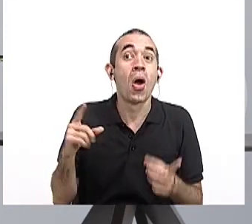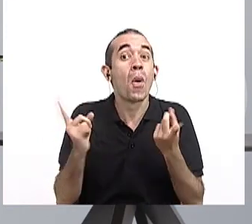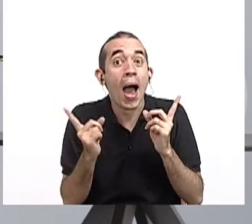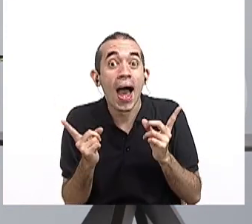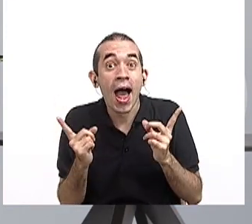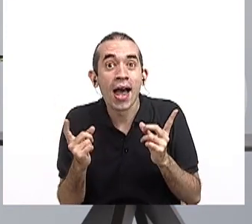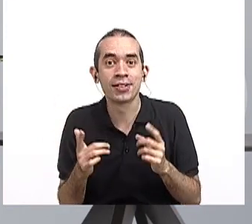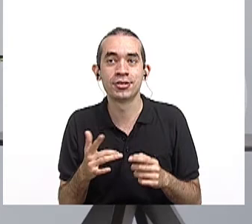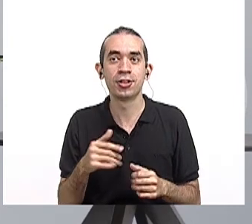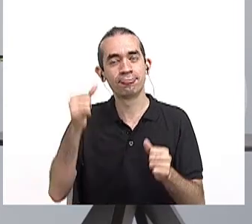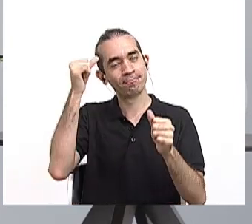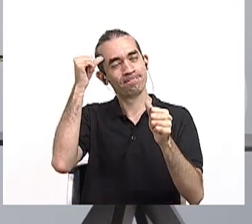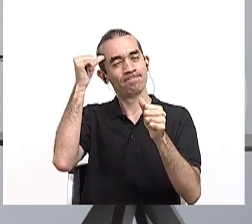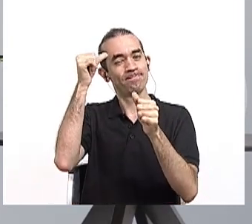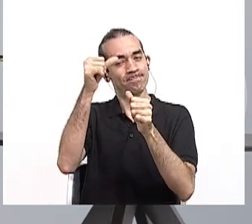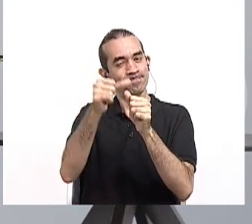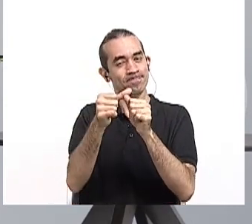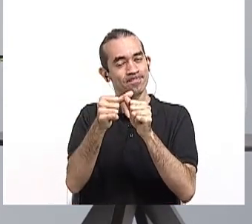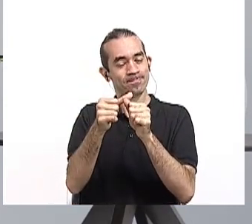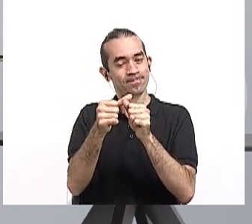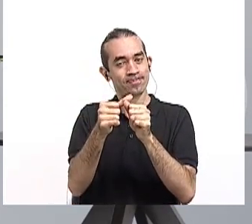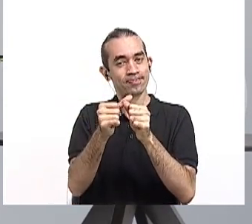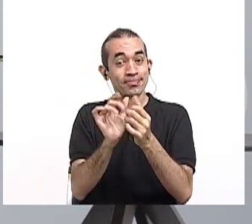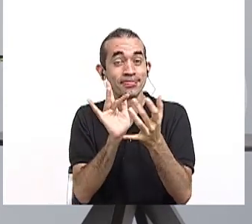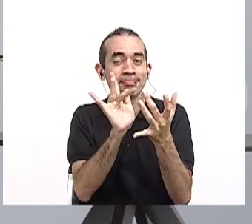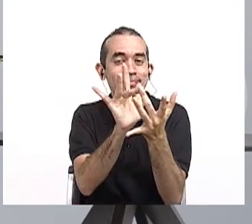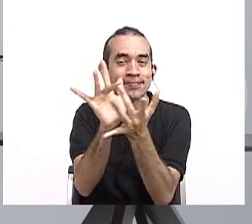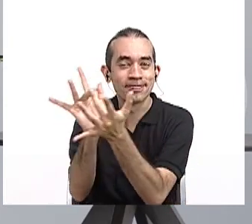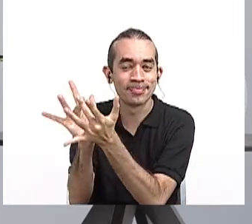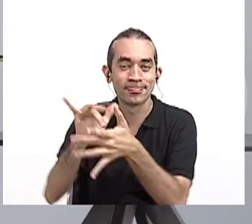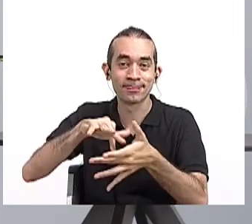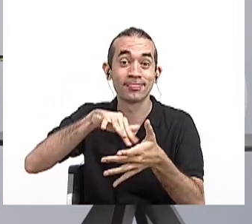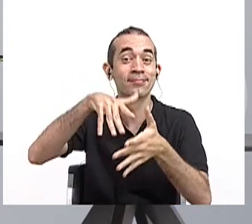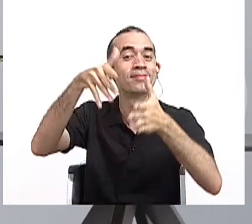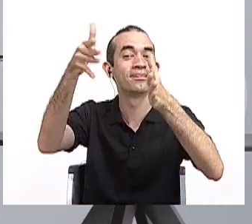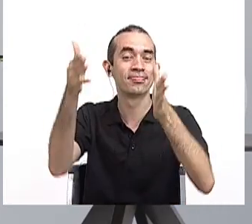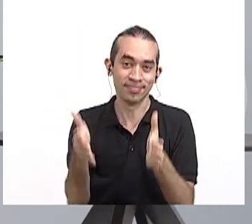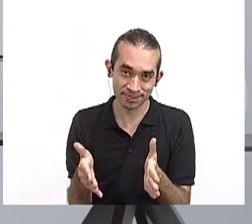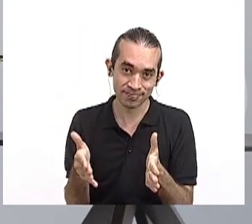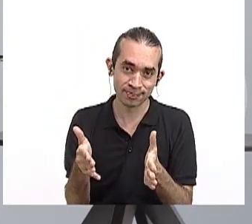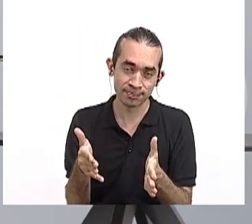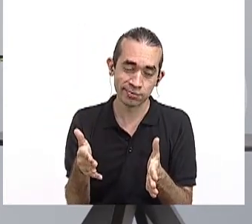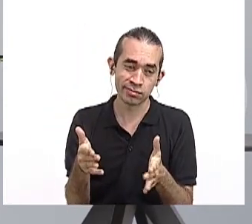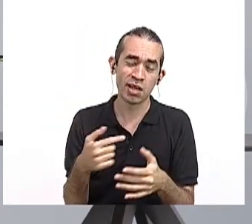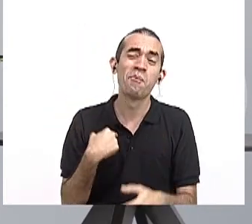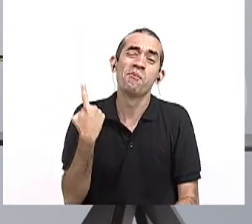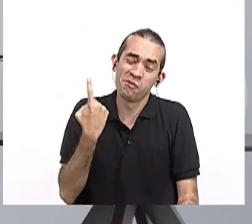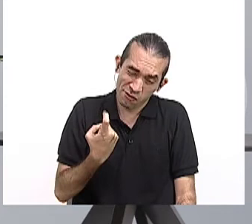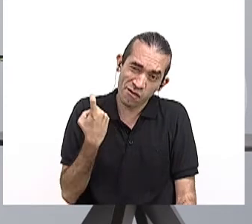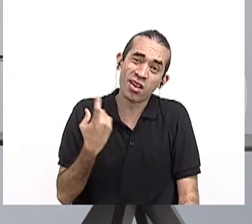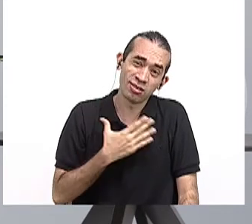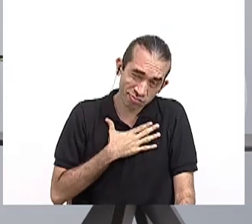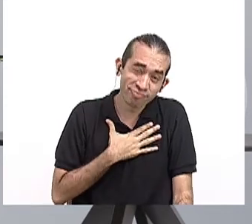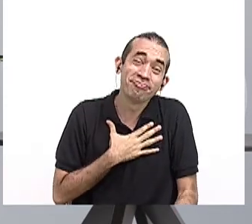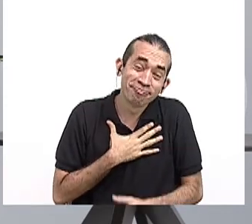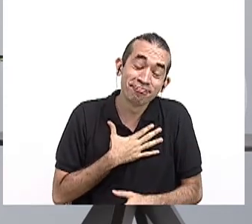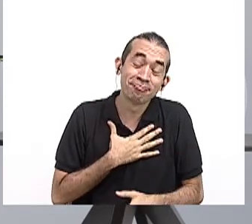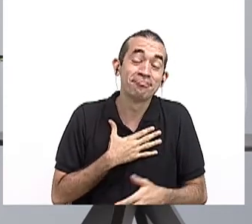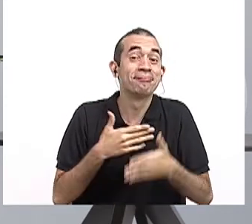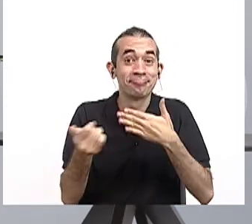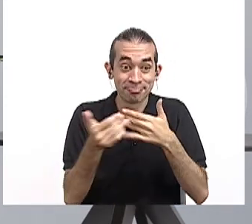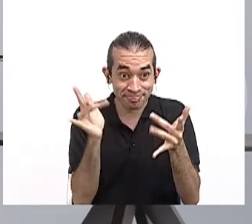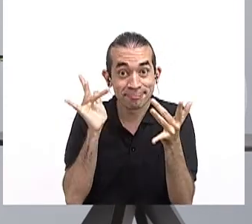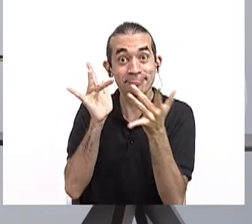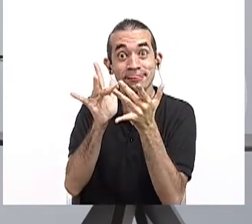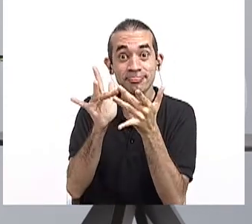me hace recordar el tener contacto con los estudiantes que tanta falta me hacen. Entonces